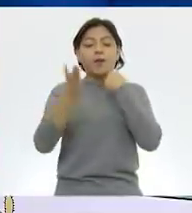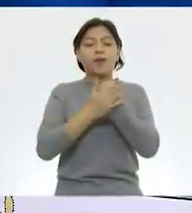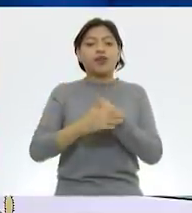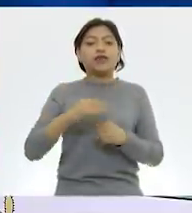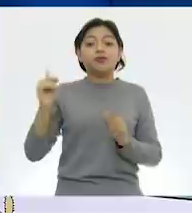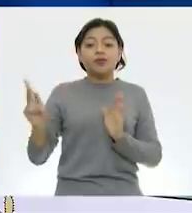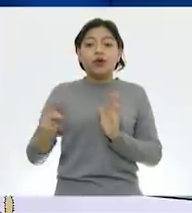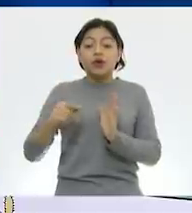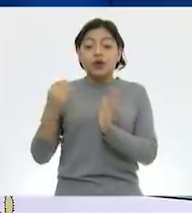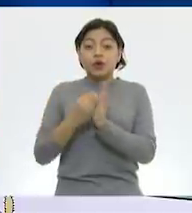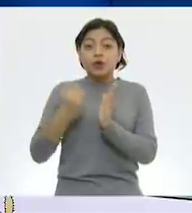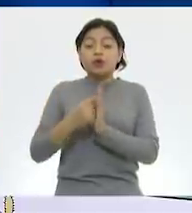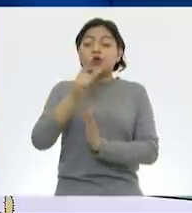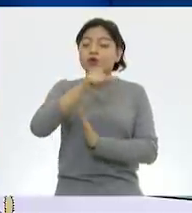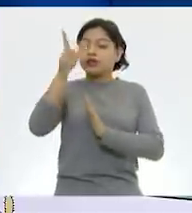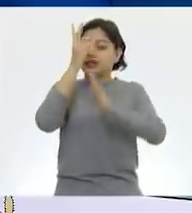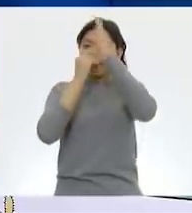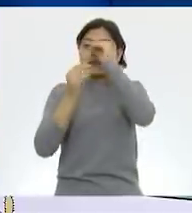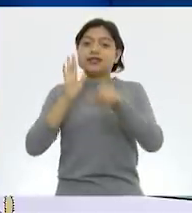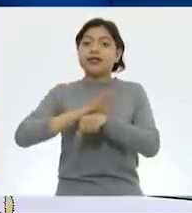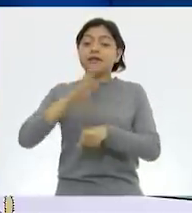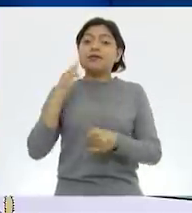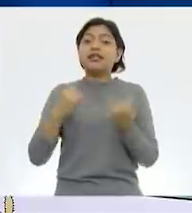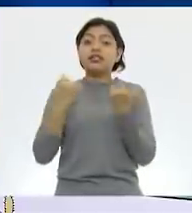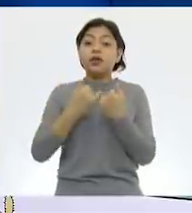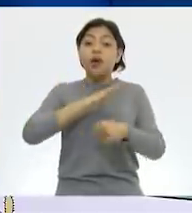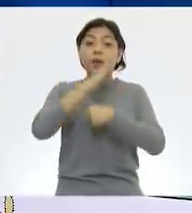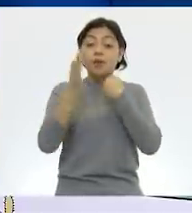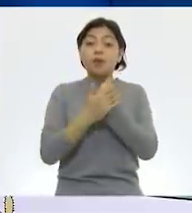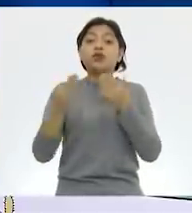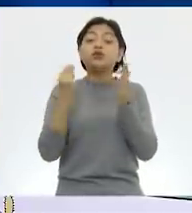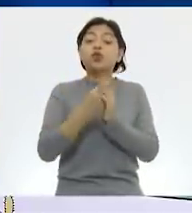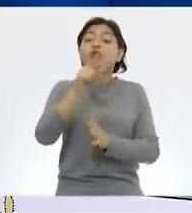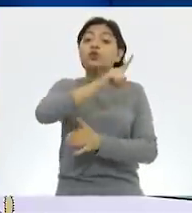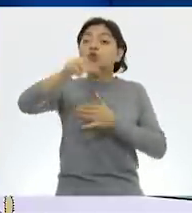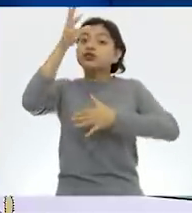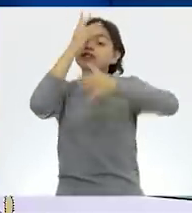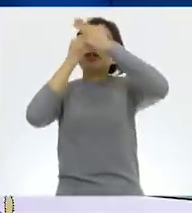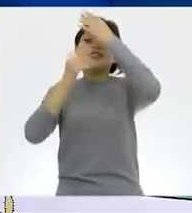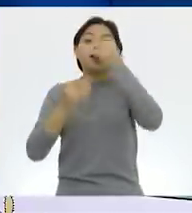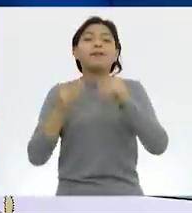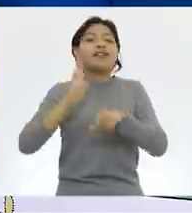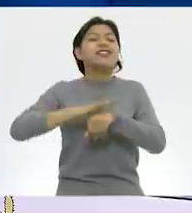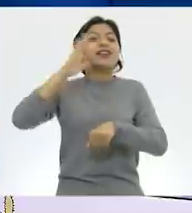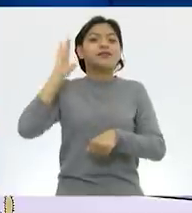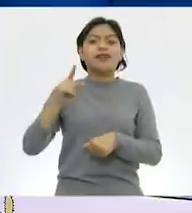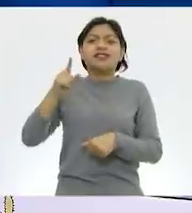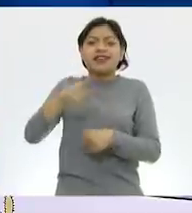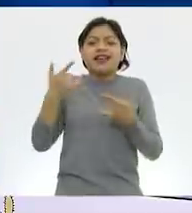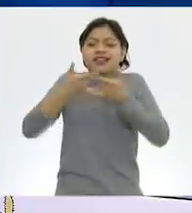siguiente clase. Además, en la siguiente sesión conoceremos un poco más sobre las